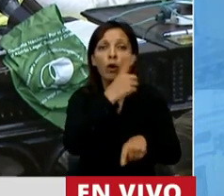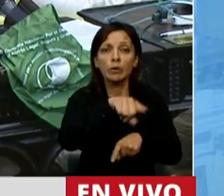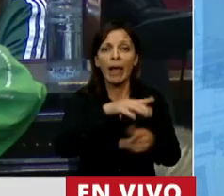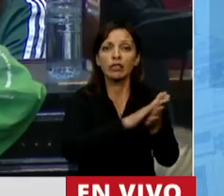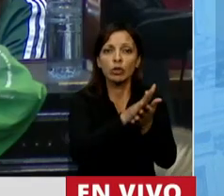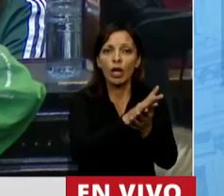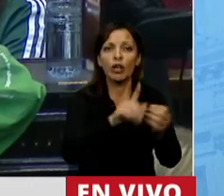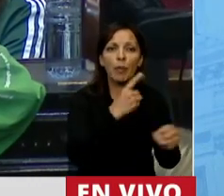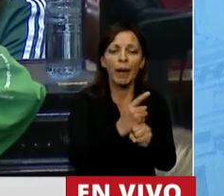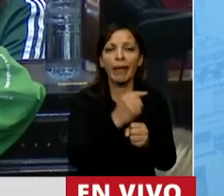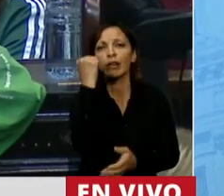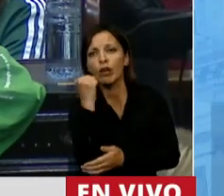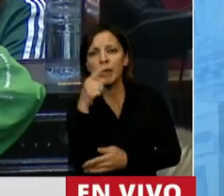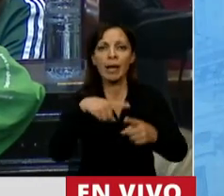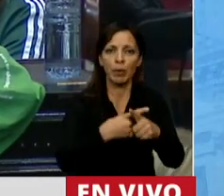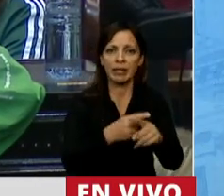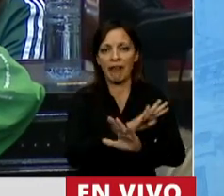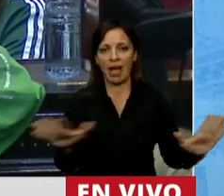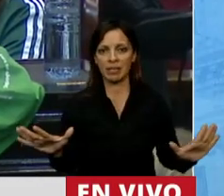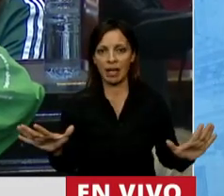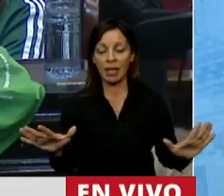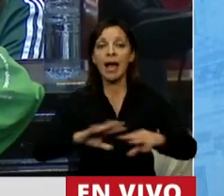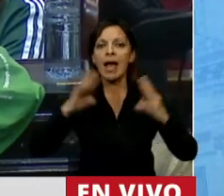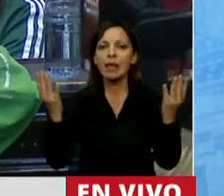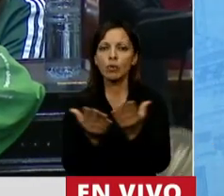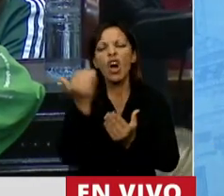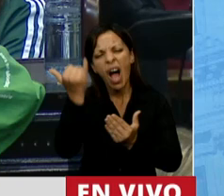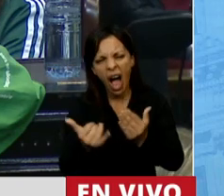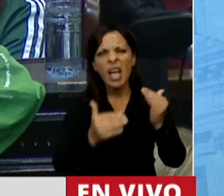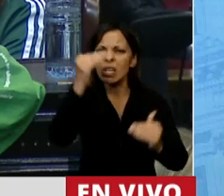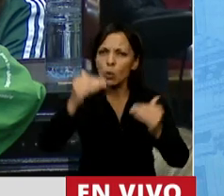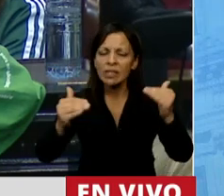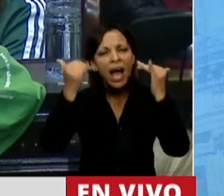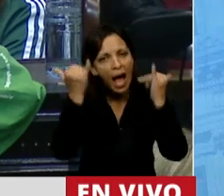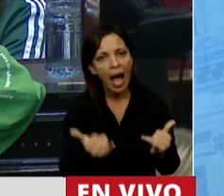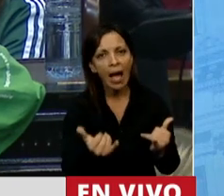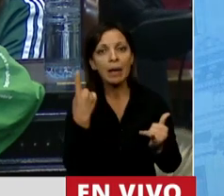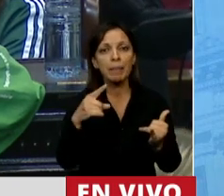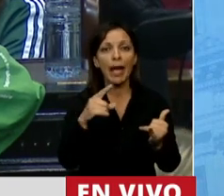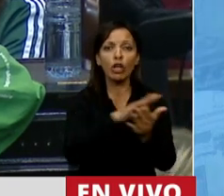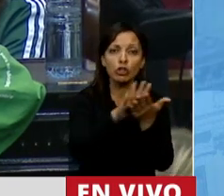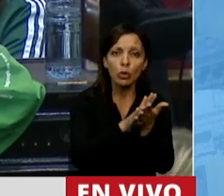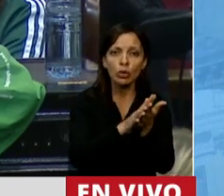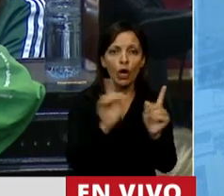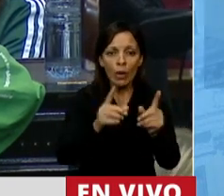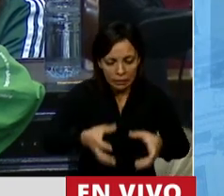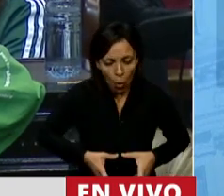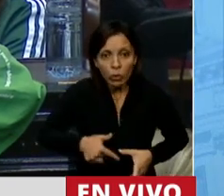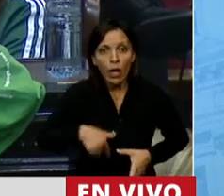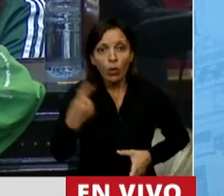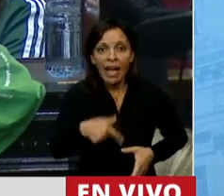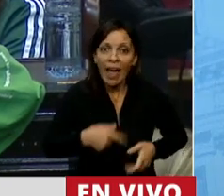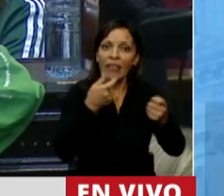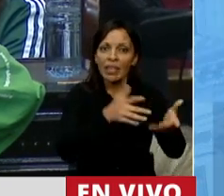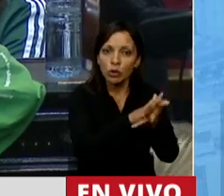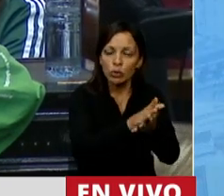solucionar la economía o la política. El mundo es injusto, efectivamente, pero la respuesta no está en nuestro útero. Al